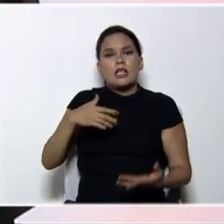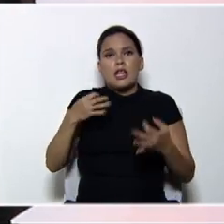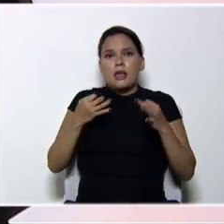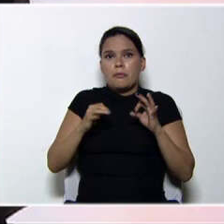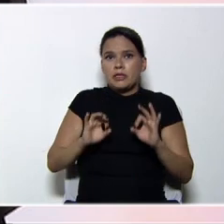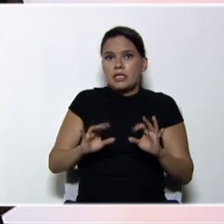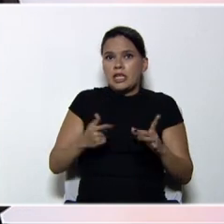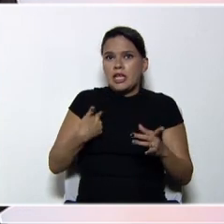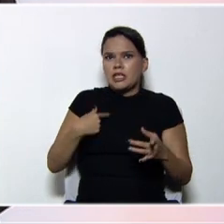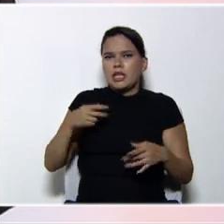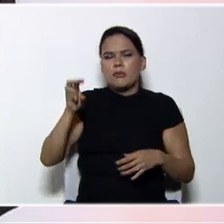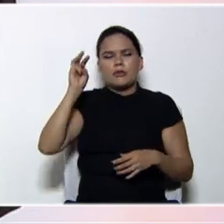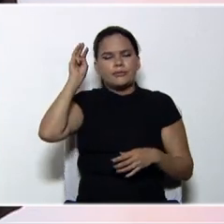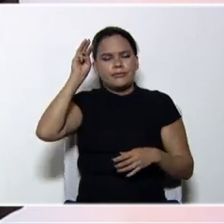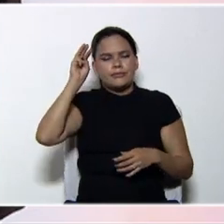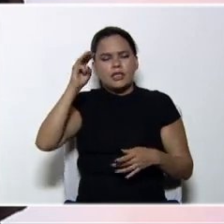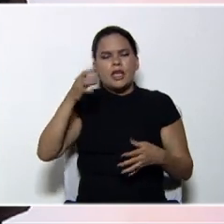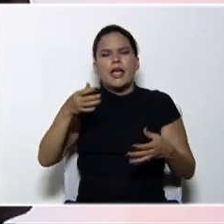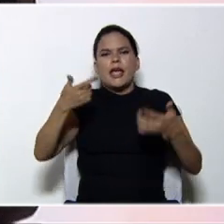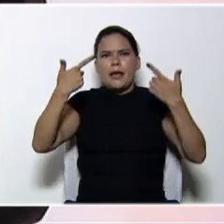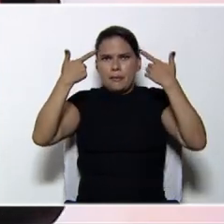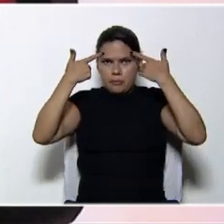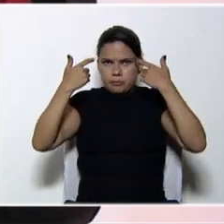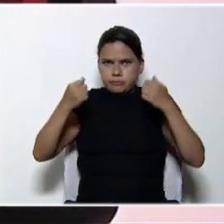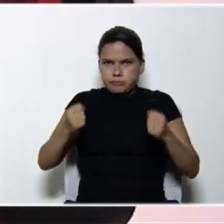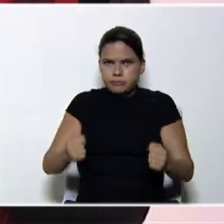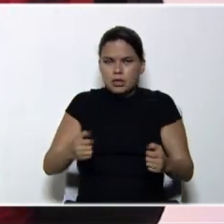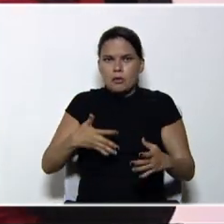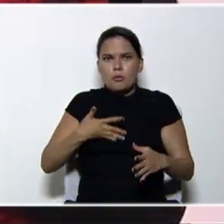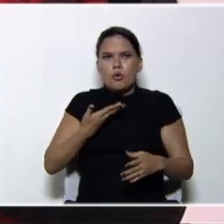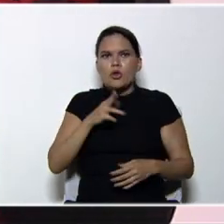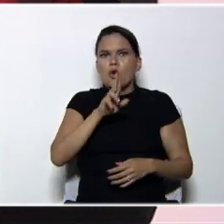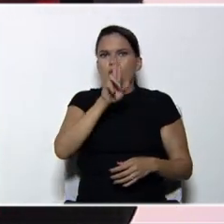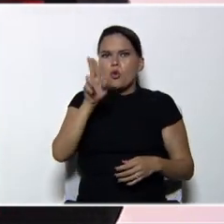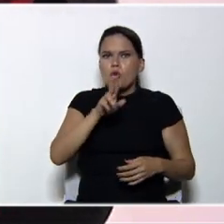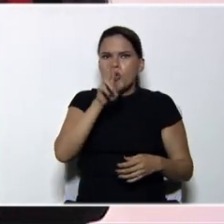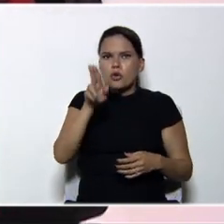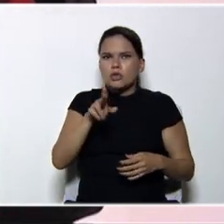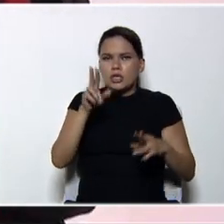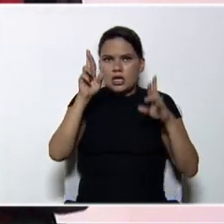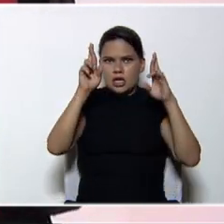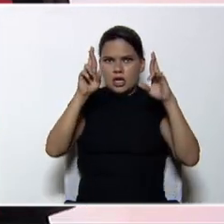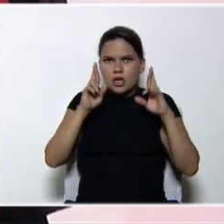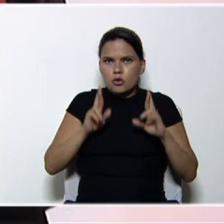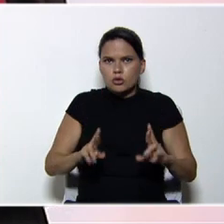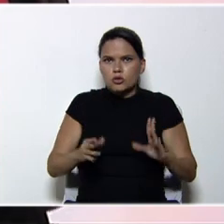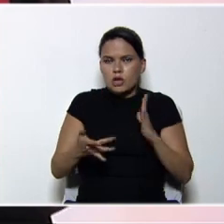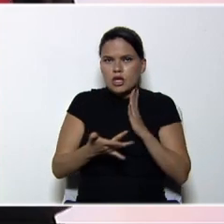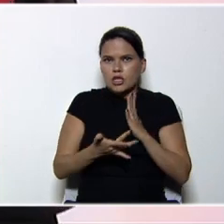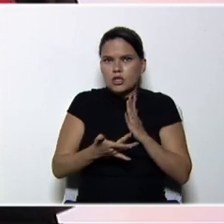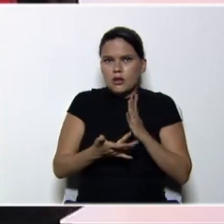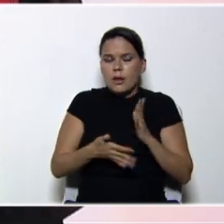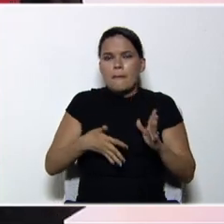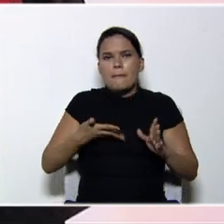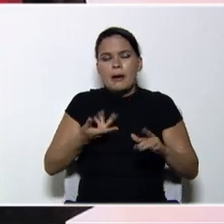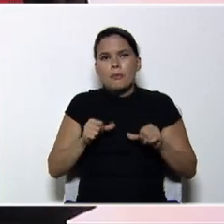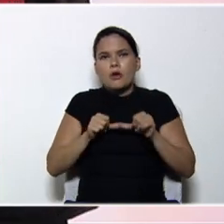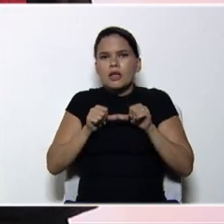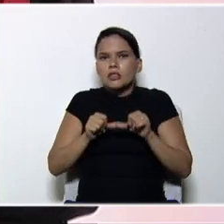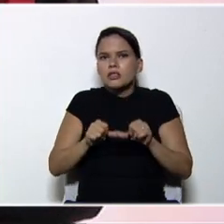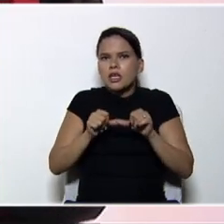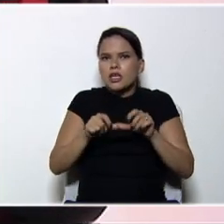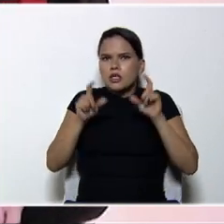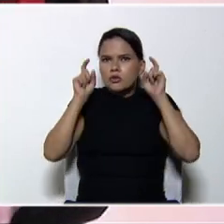nuestros instructores y docentes especialistas han podido utilizar este recurso maravilloso para poder seguir su